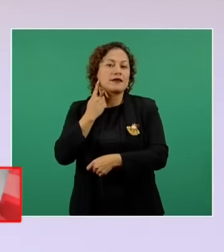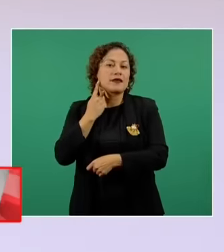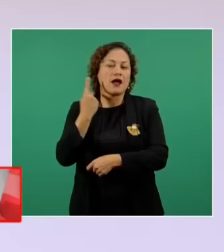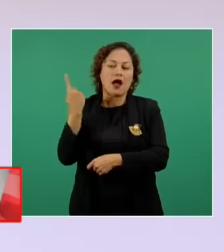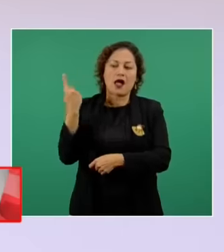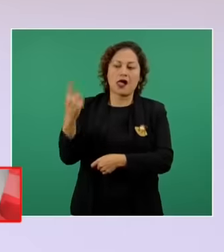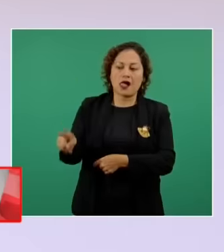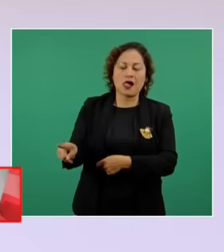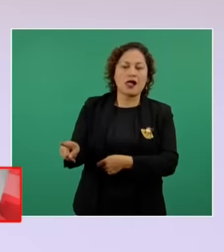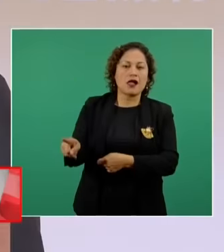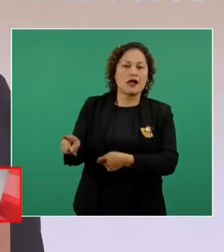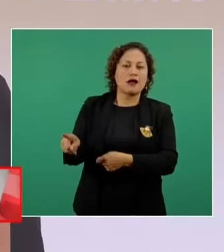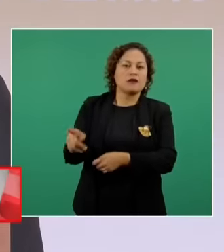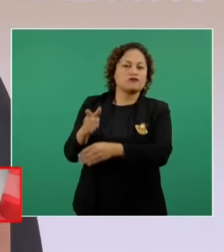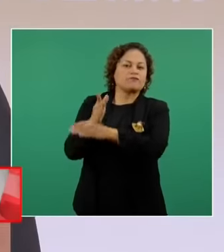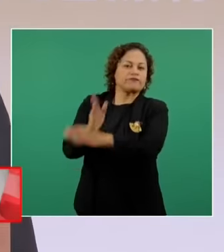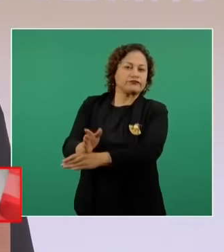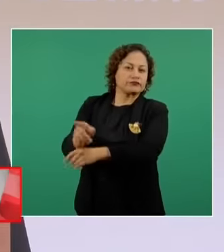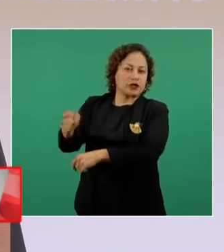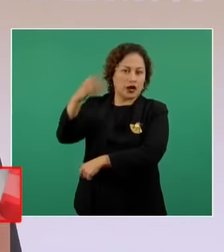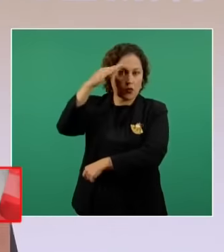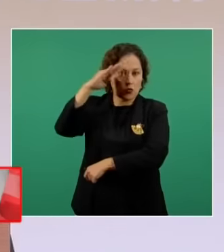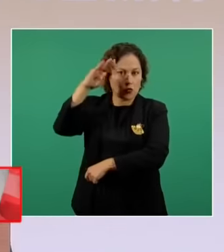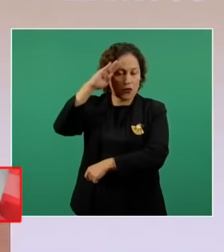agravios hacia Cuba.